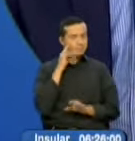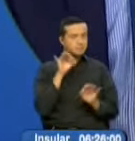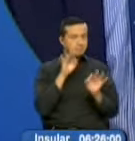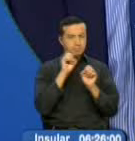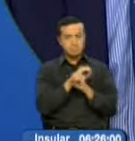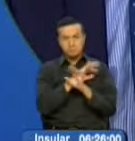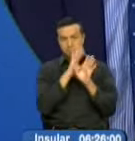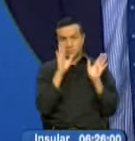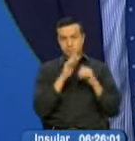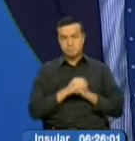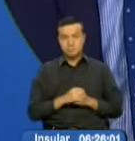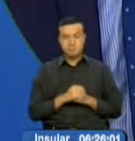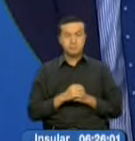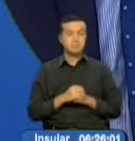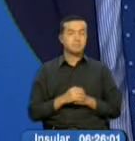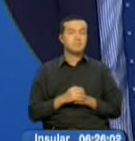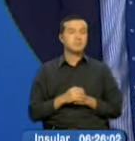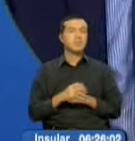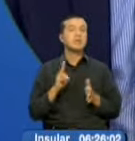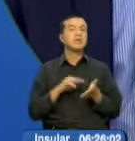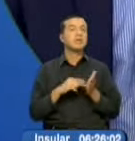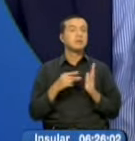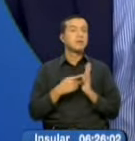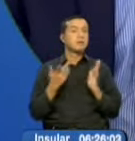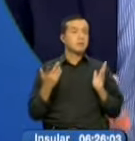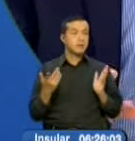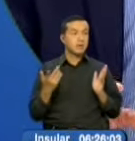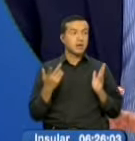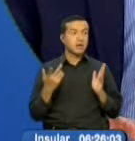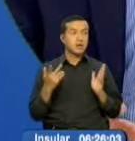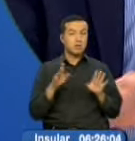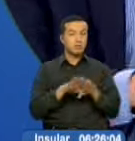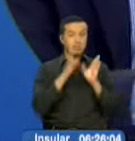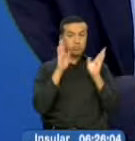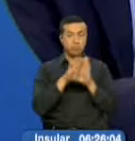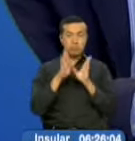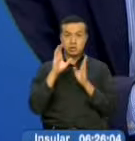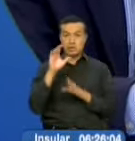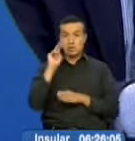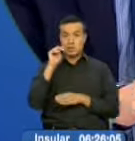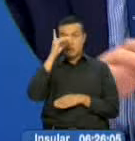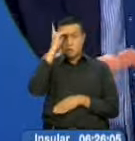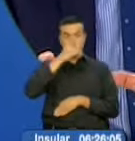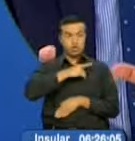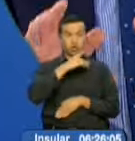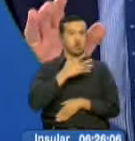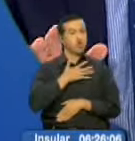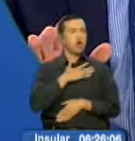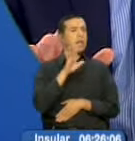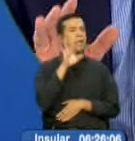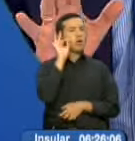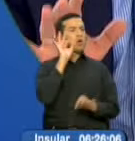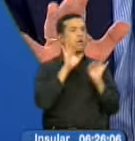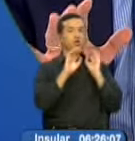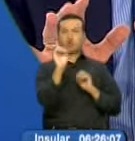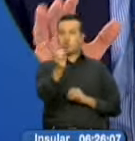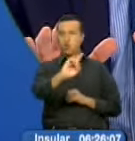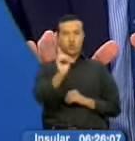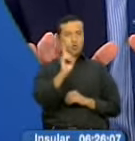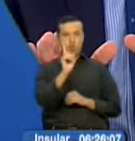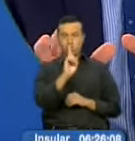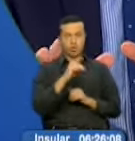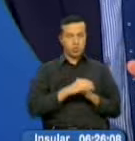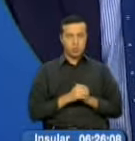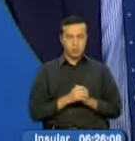claro, Andrés, es que no es que se abre las urnas que el Consejo Nacional Electoral escoja, y esto la ciudadanía lo tiene que tener